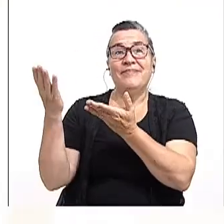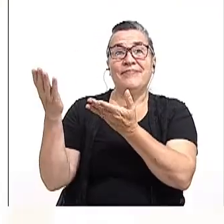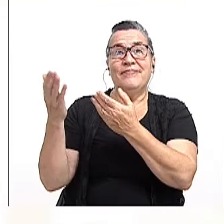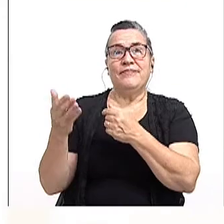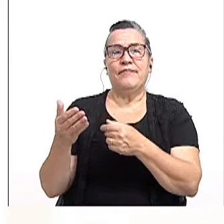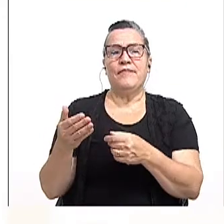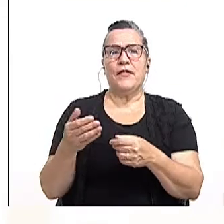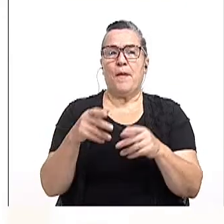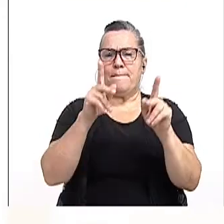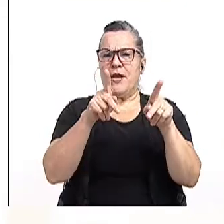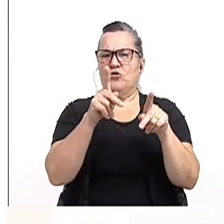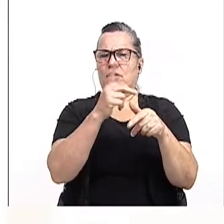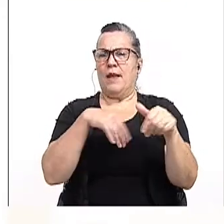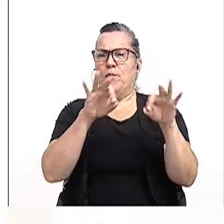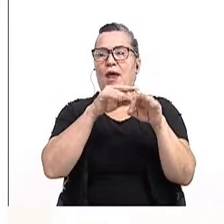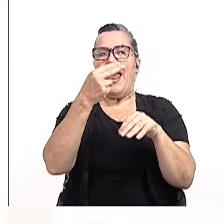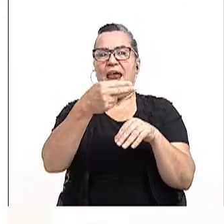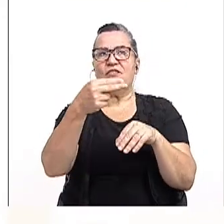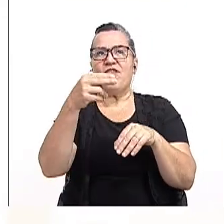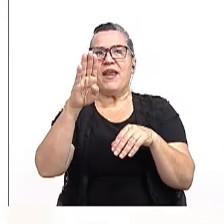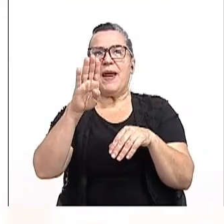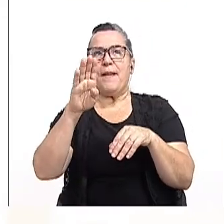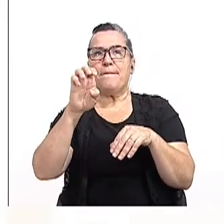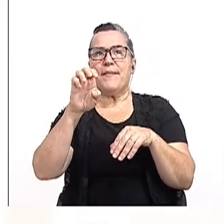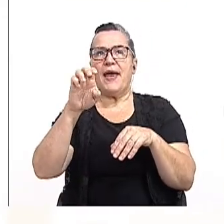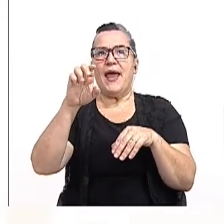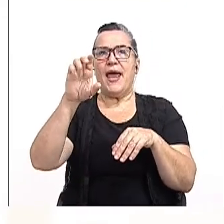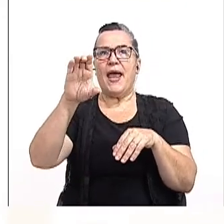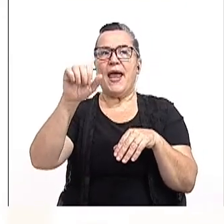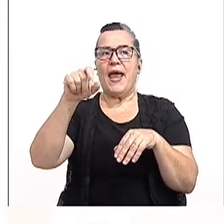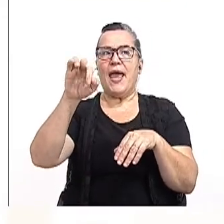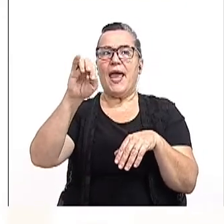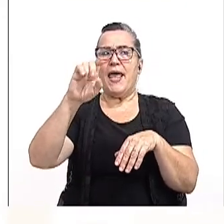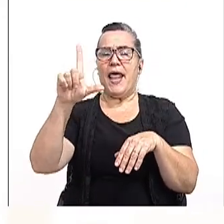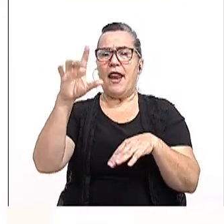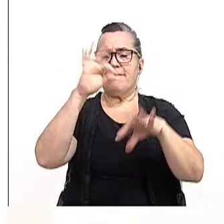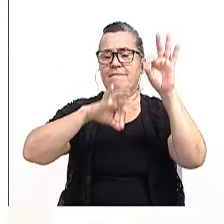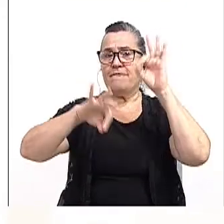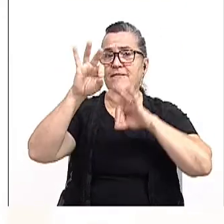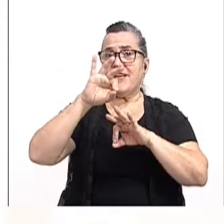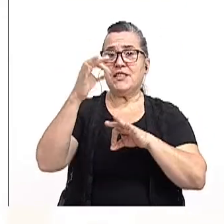Un personaje importante es Henry Becquerel, un físico francés quien en